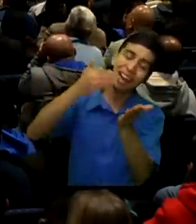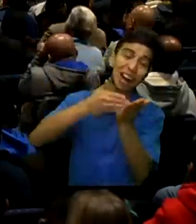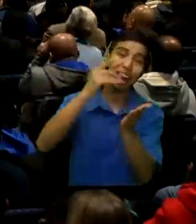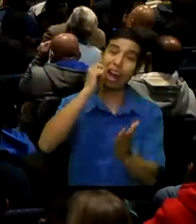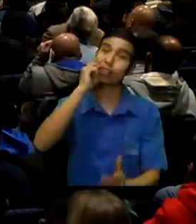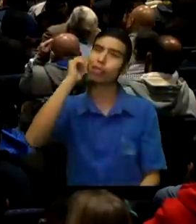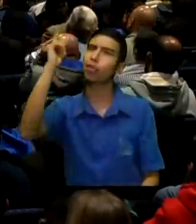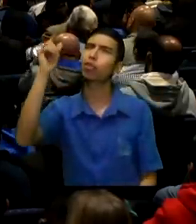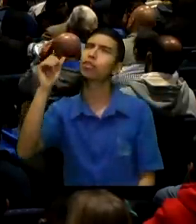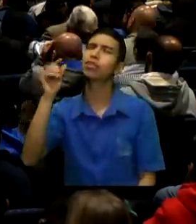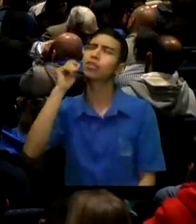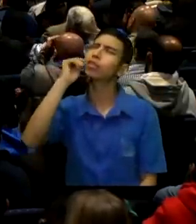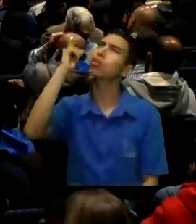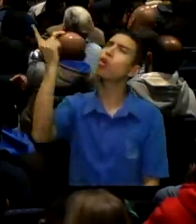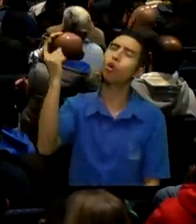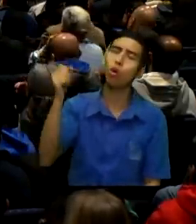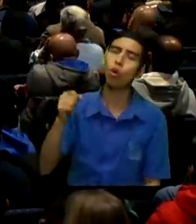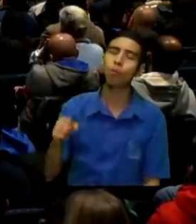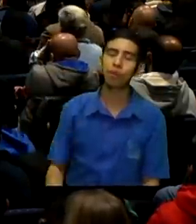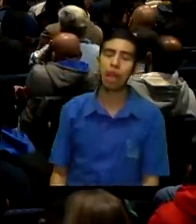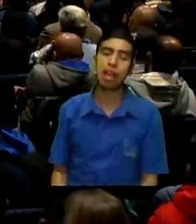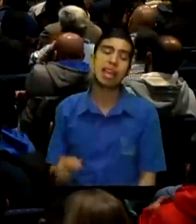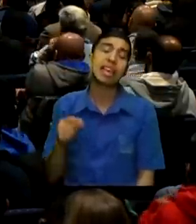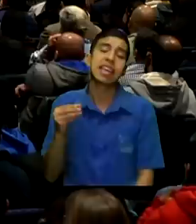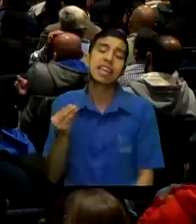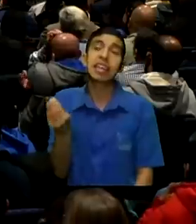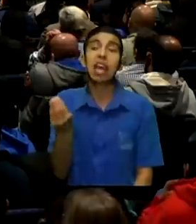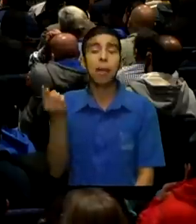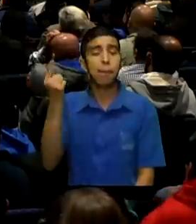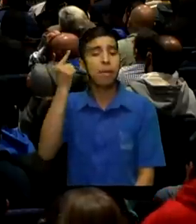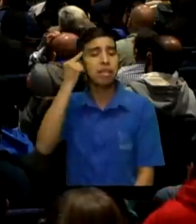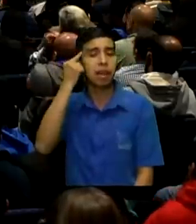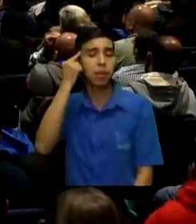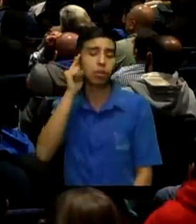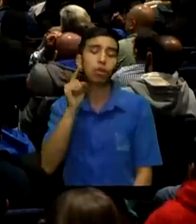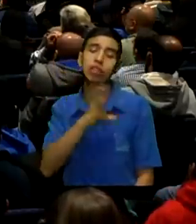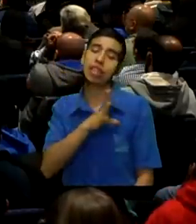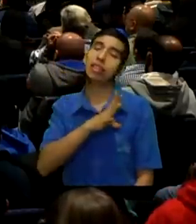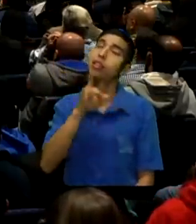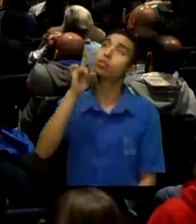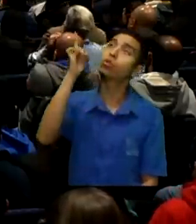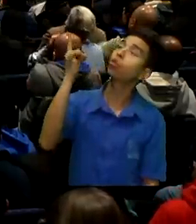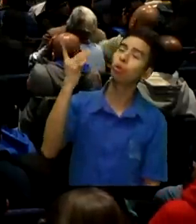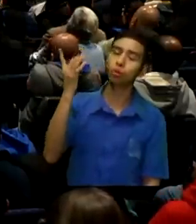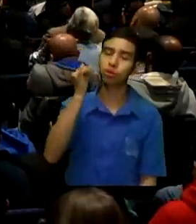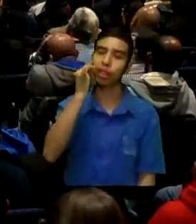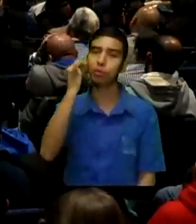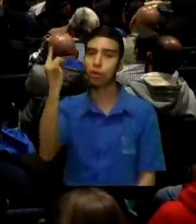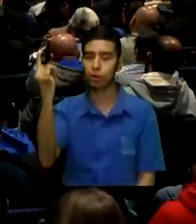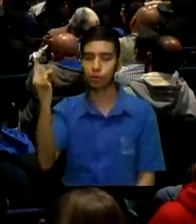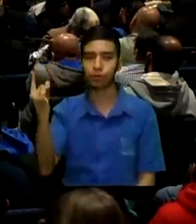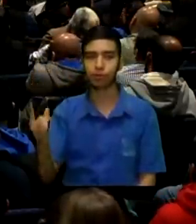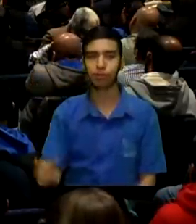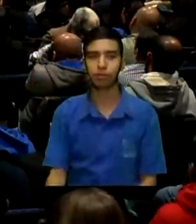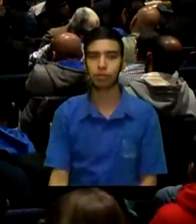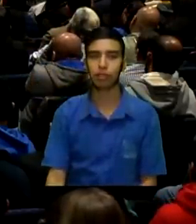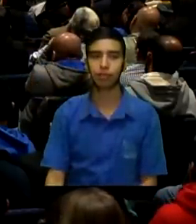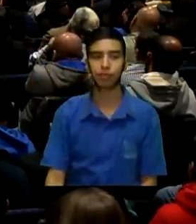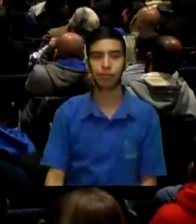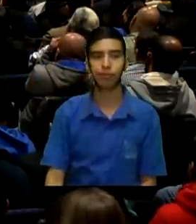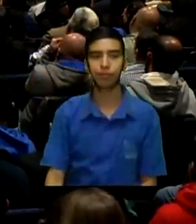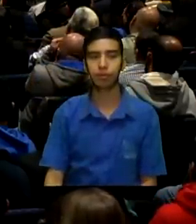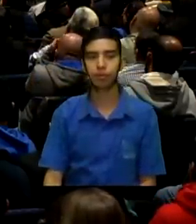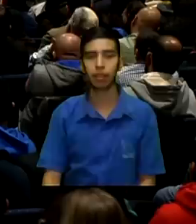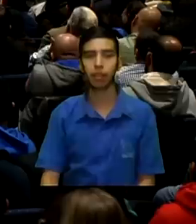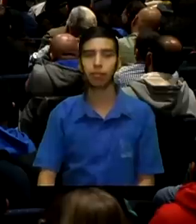evolucionando, creciendo y vamos a ser unas lumbreras, si usted quiere. De hecho, usted ya tiene, y no